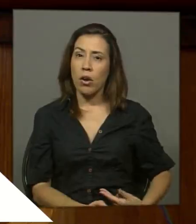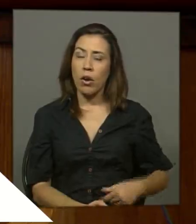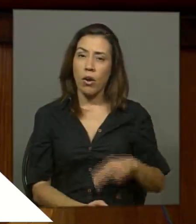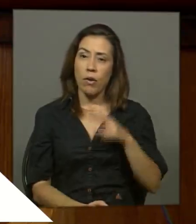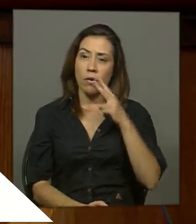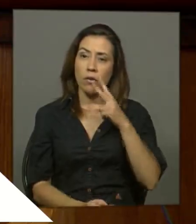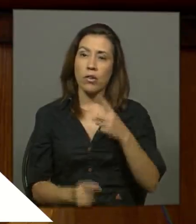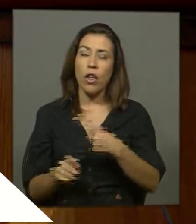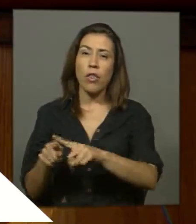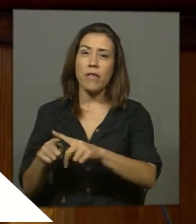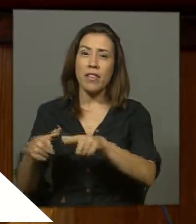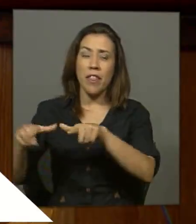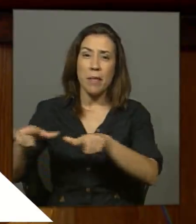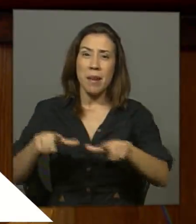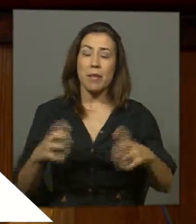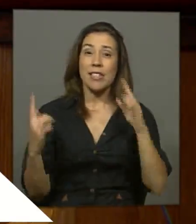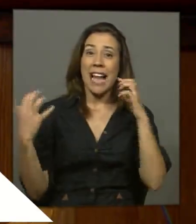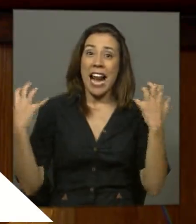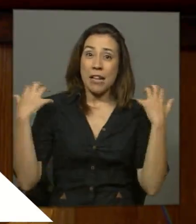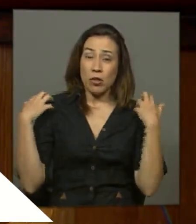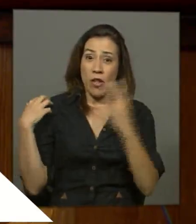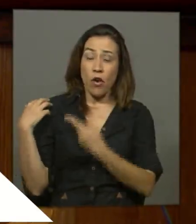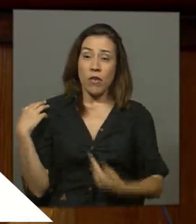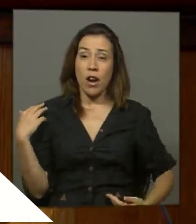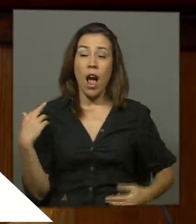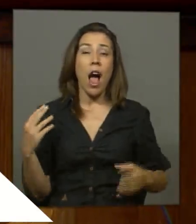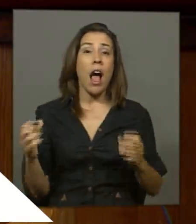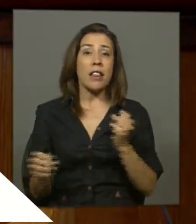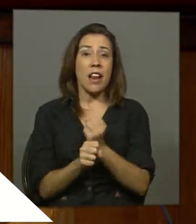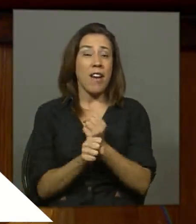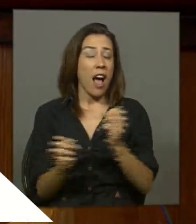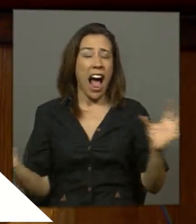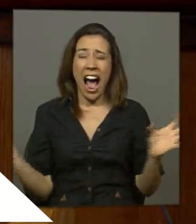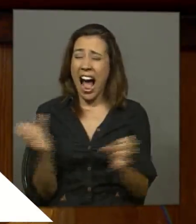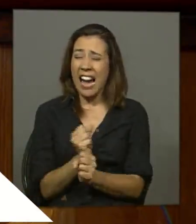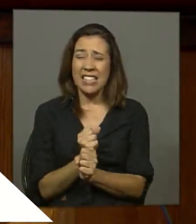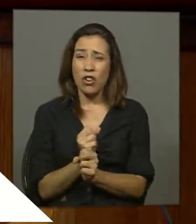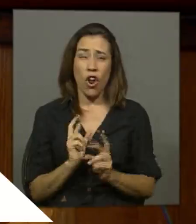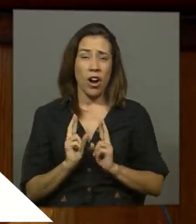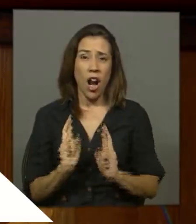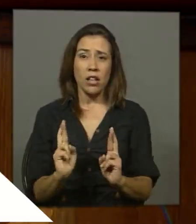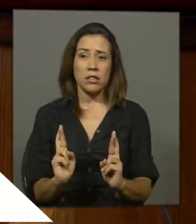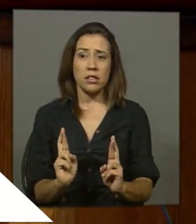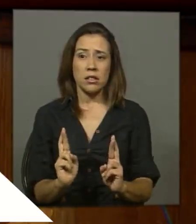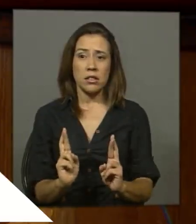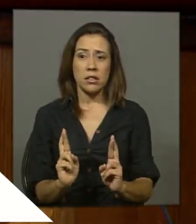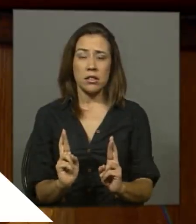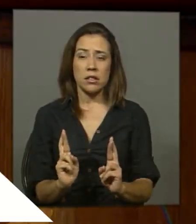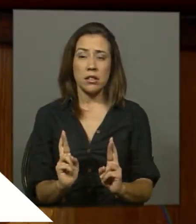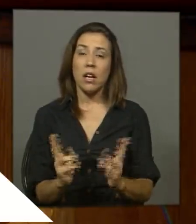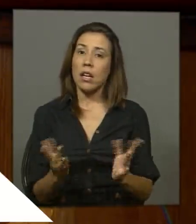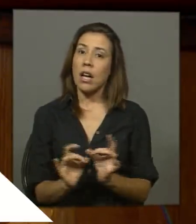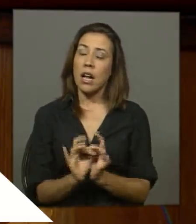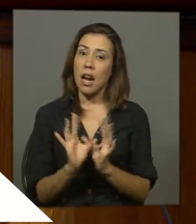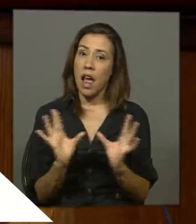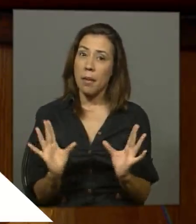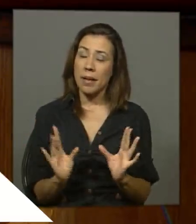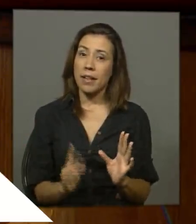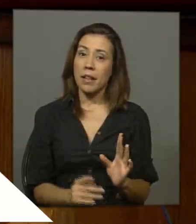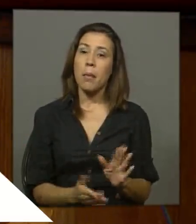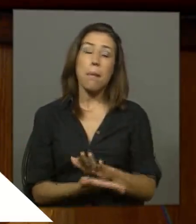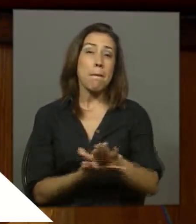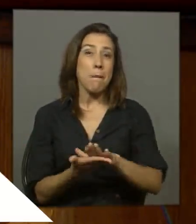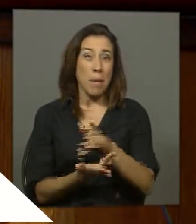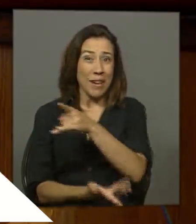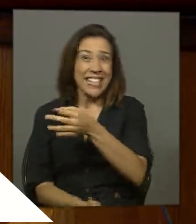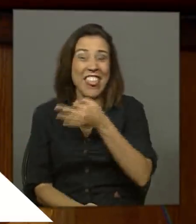reparticiones que dependen de él actúan inmediatamente desde luego el propio ejemplo